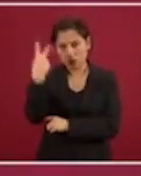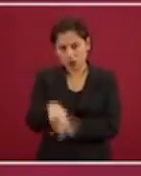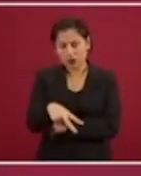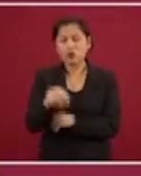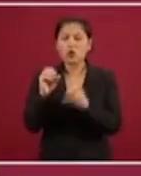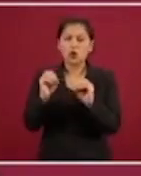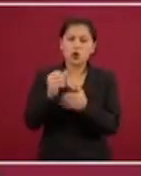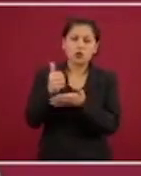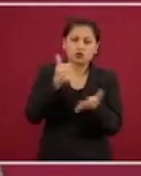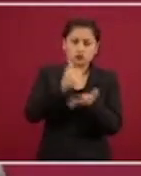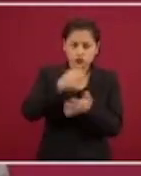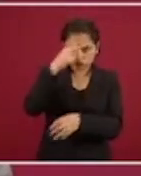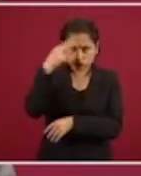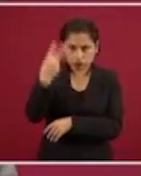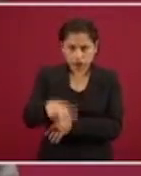México,